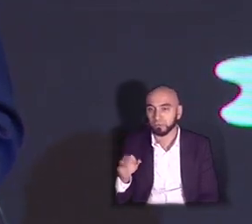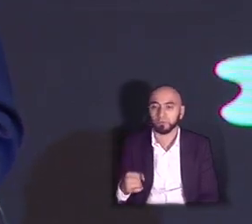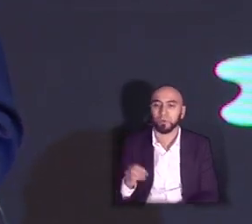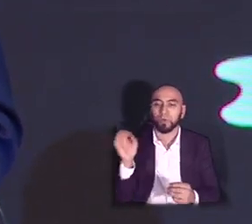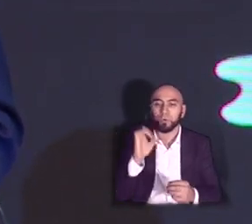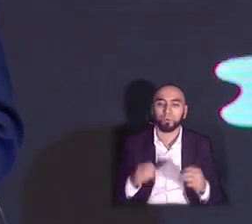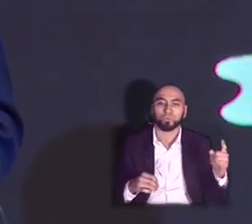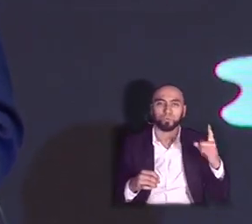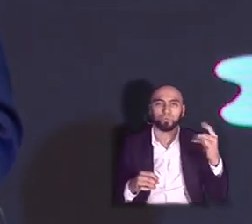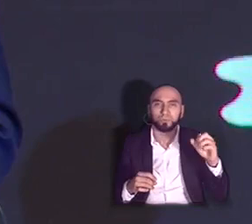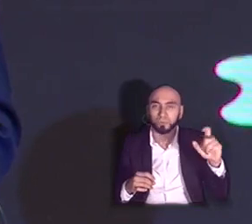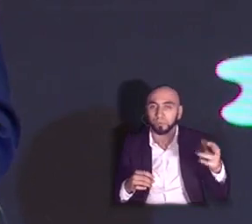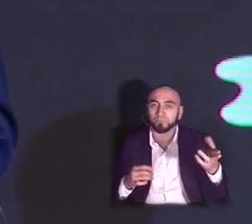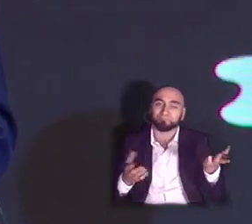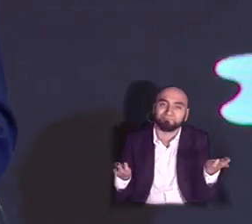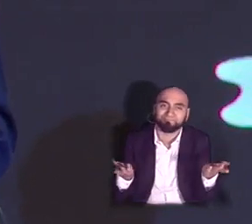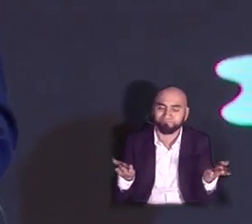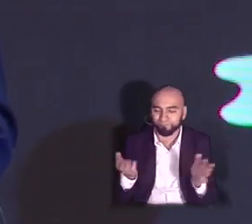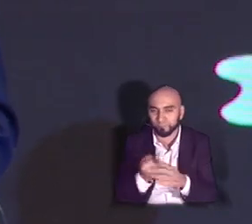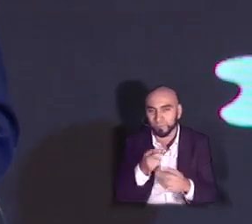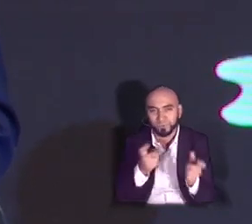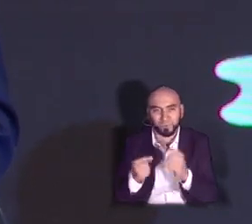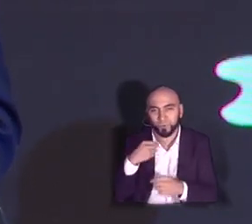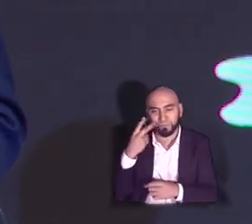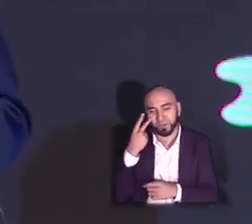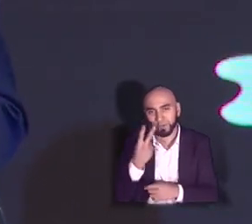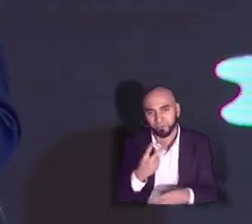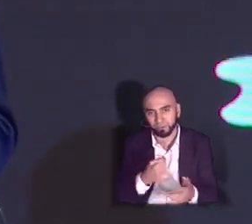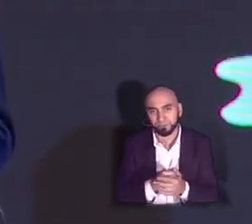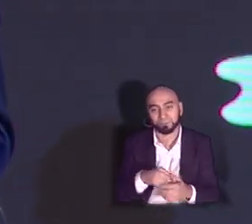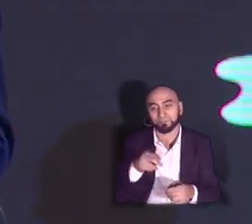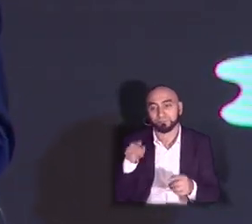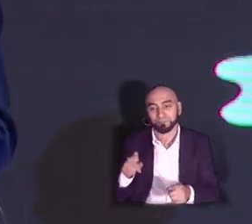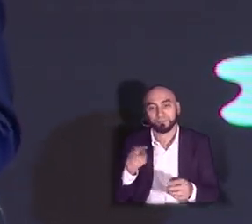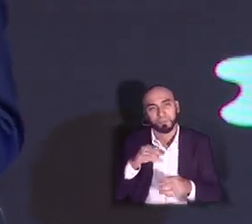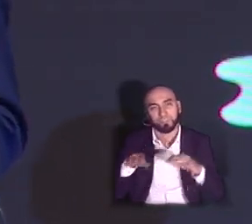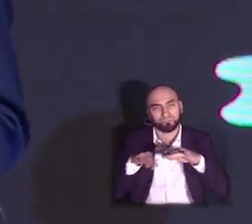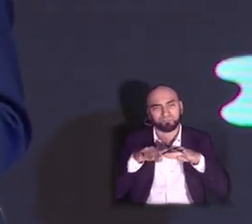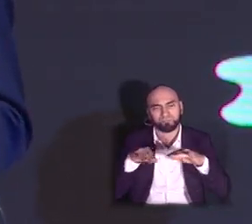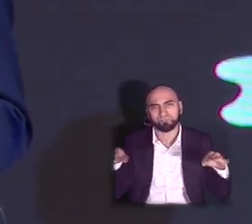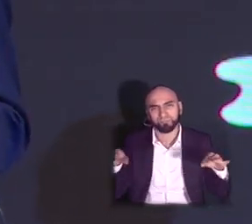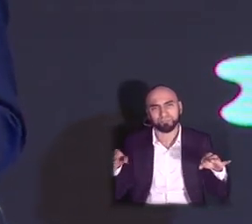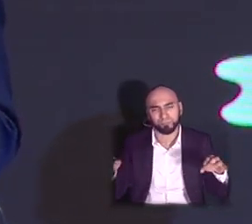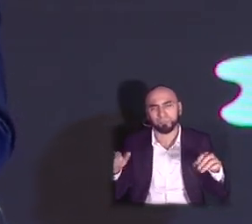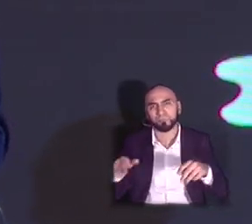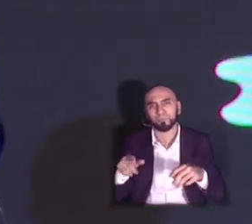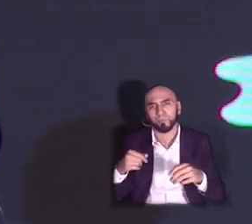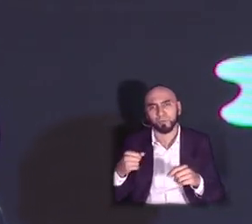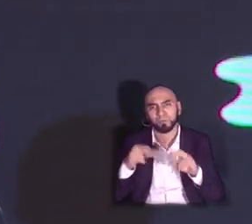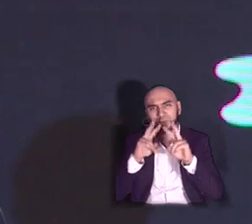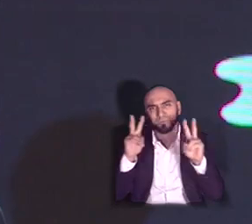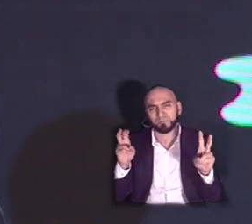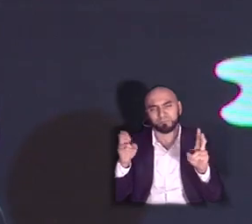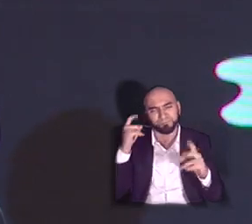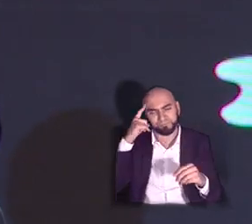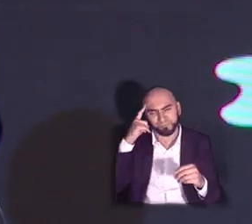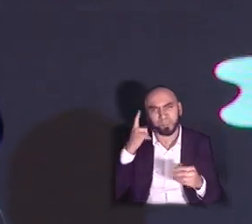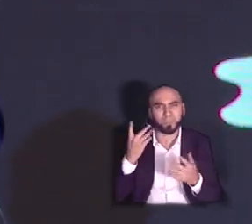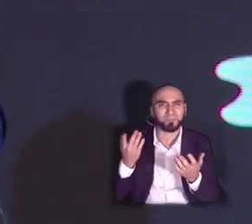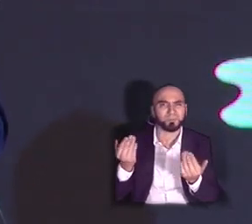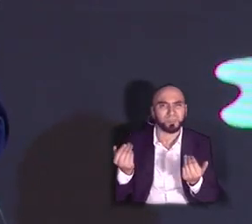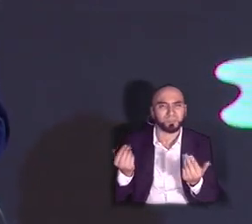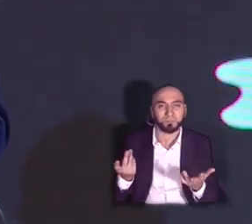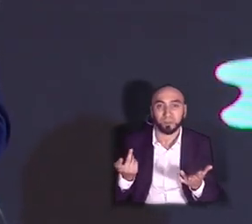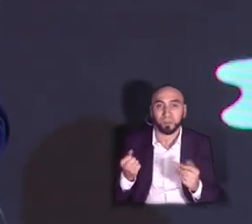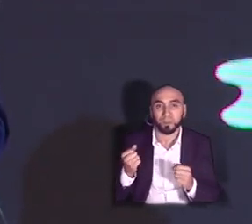consuelo es una piedra de tumba para la humanidad en la esperanza que va a ser recibida